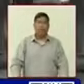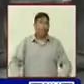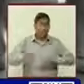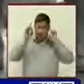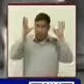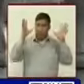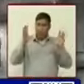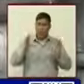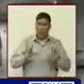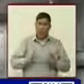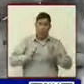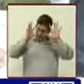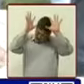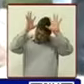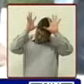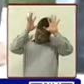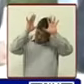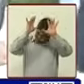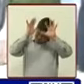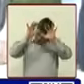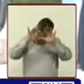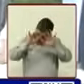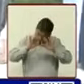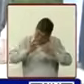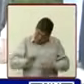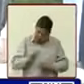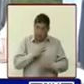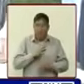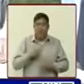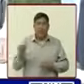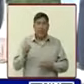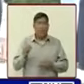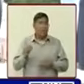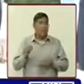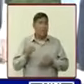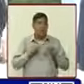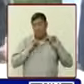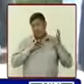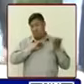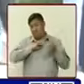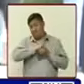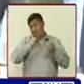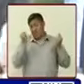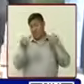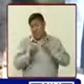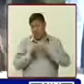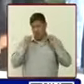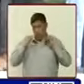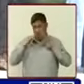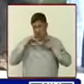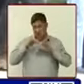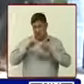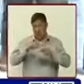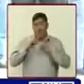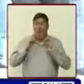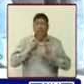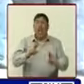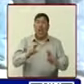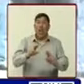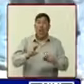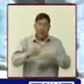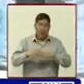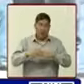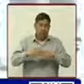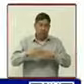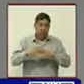De repente ha empezado a caer fuerte la lluvia, ha caído terrible y ha empezado a caer, se ha hecho río. Y algo así, aquello